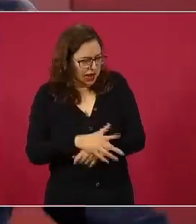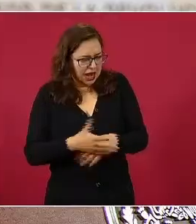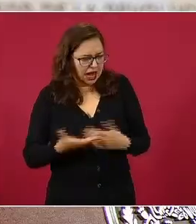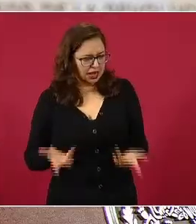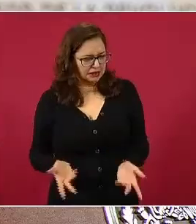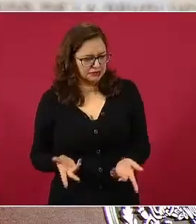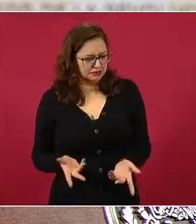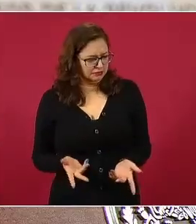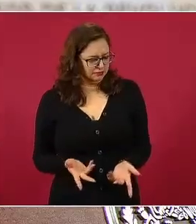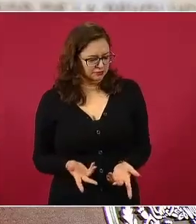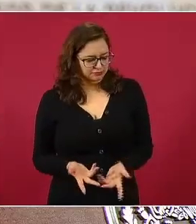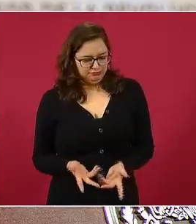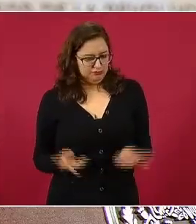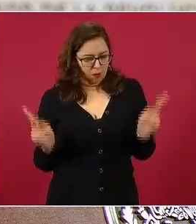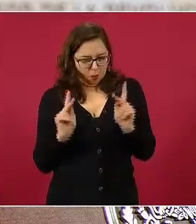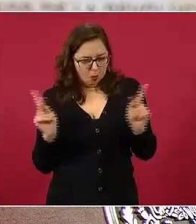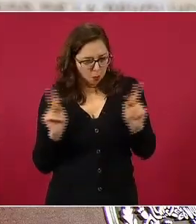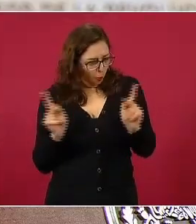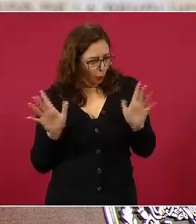Pero se